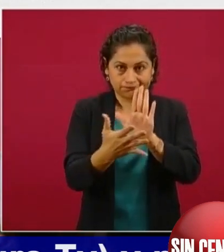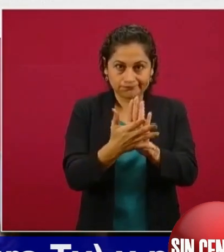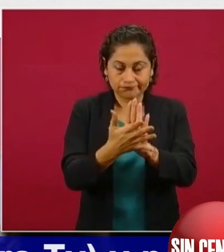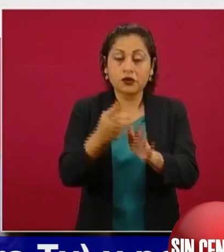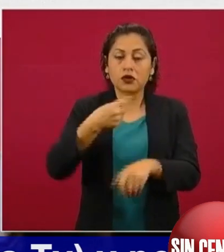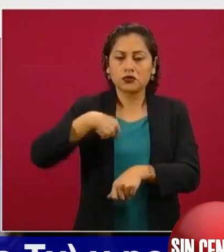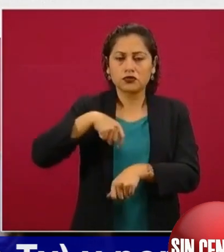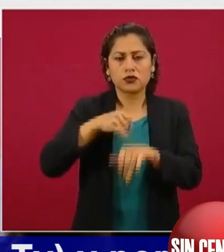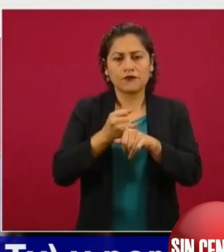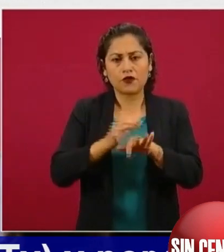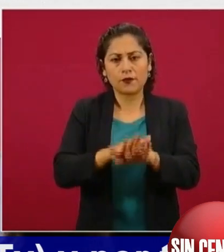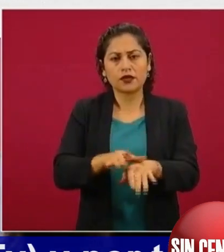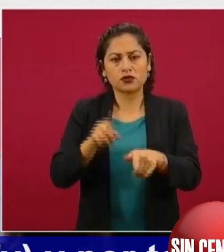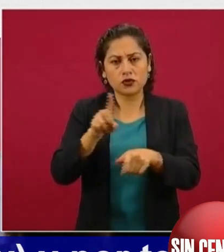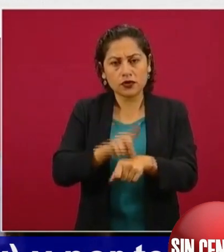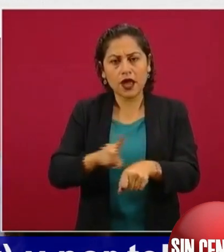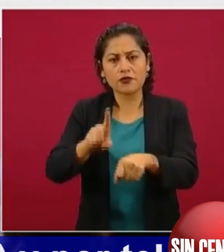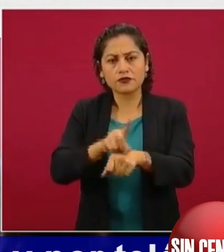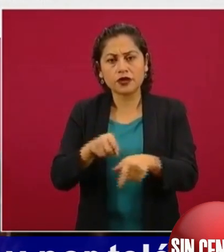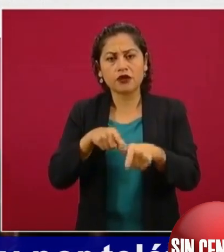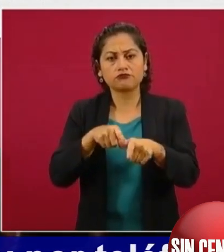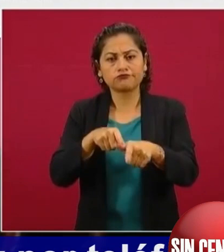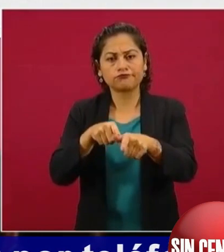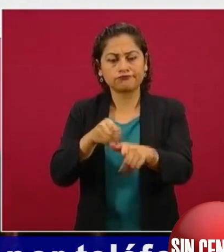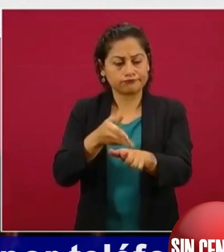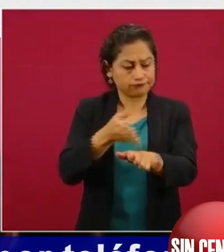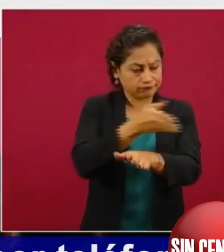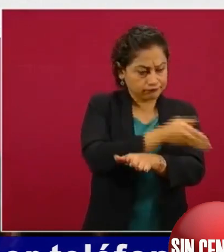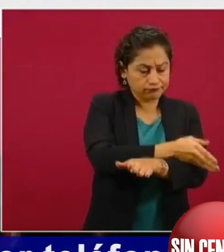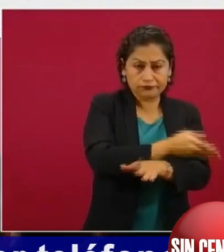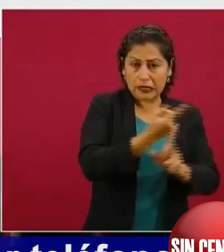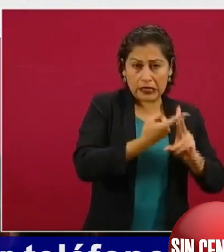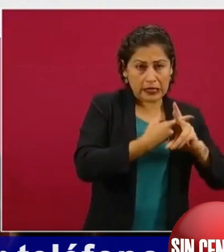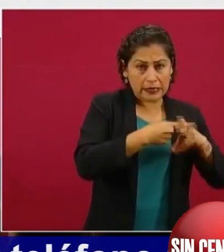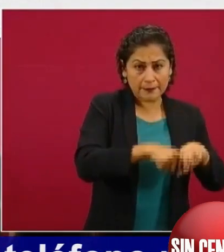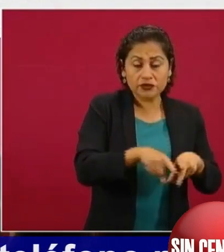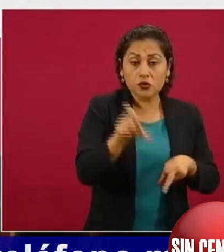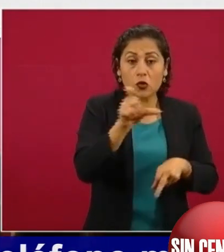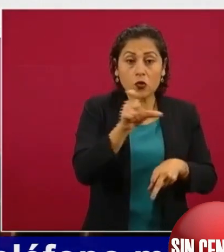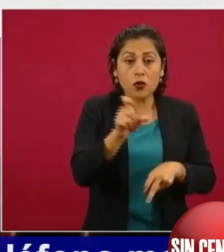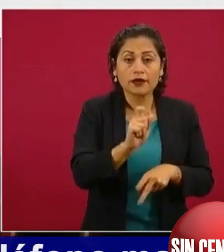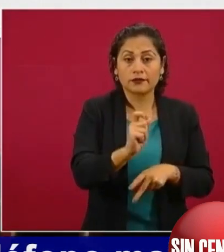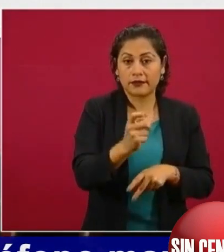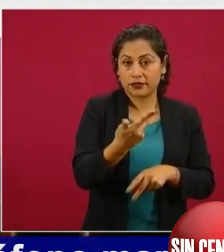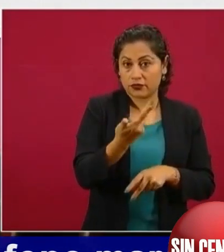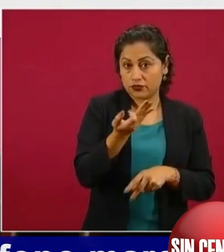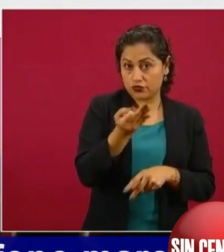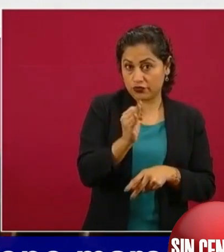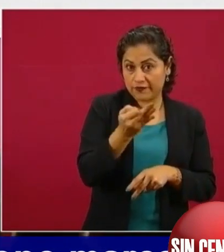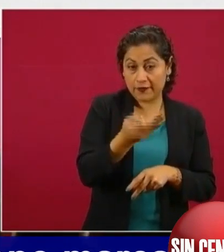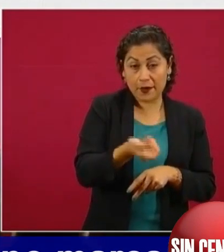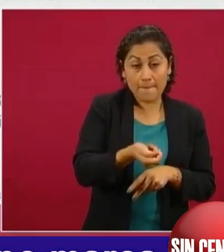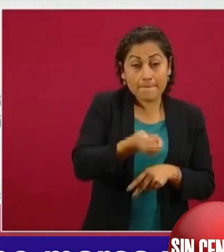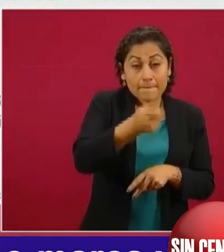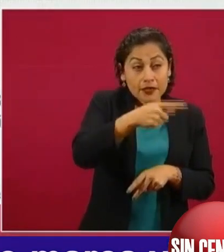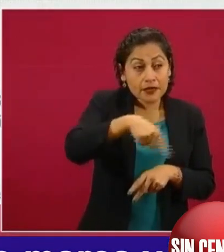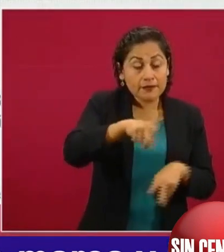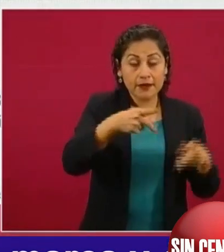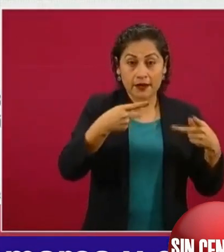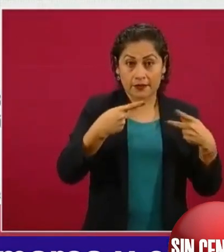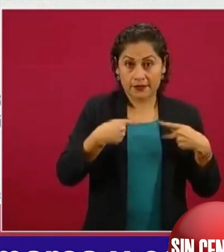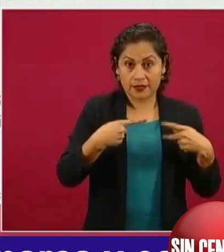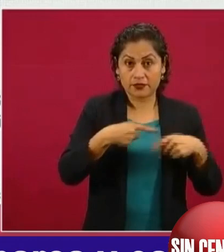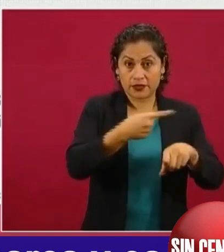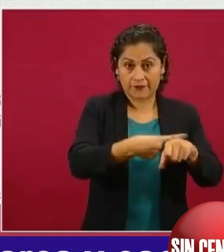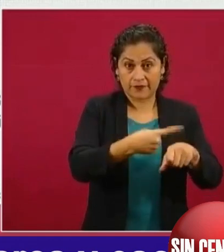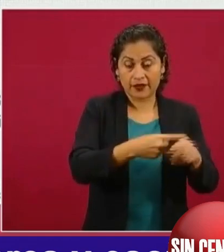de cuántos casos se han acumulado desde el primer caso, que ocurrió el 28 de febrero, solamente las personas que enfermaron en